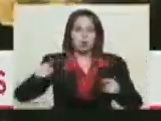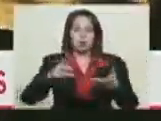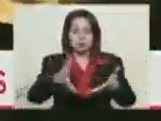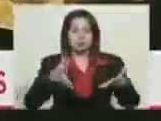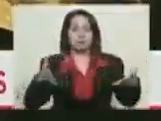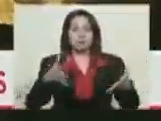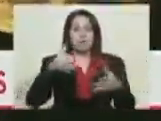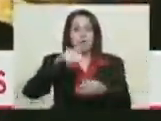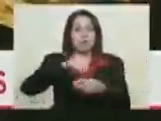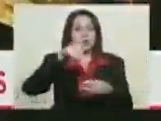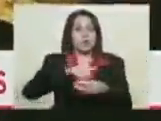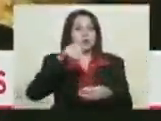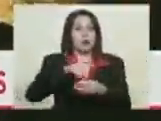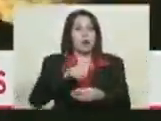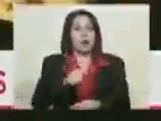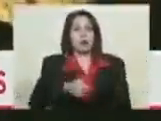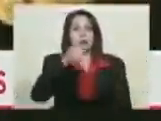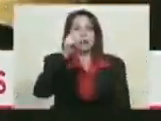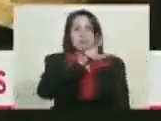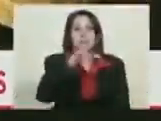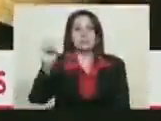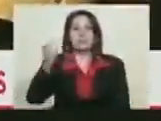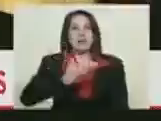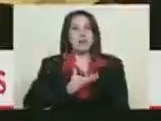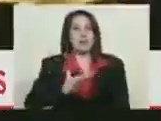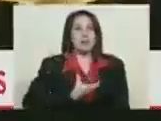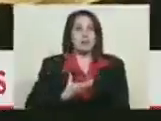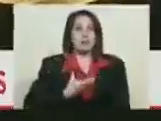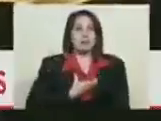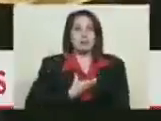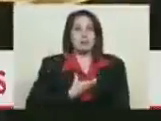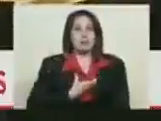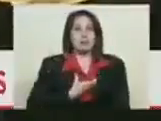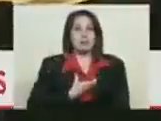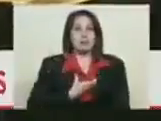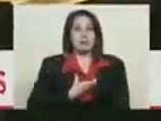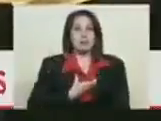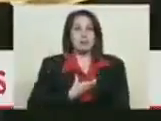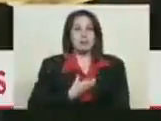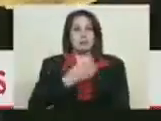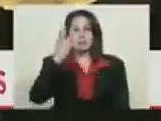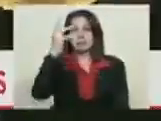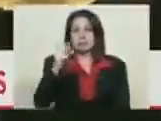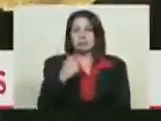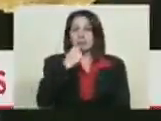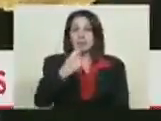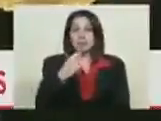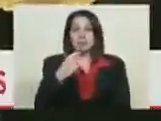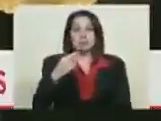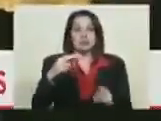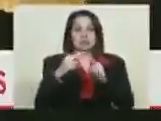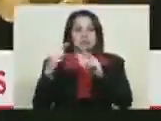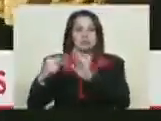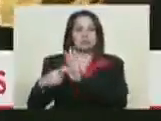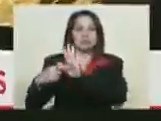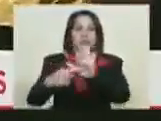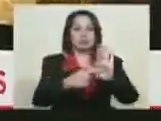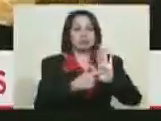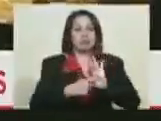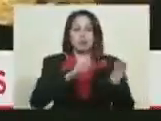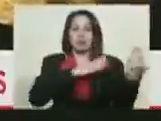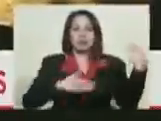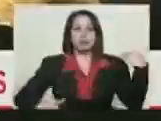electoral. Más de 300 alcaldías, es parte de las cifras que ha dado a conocer el